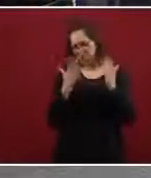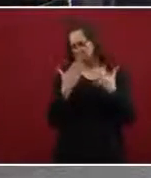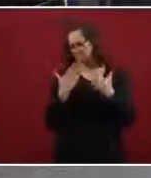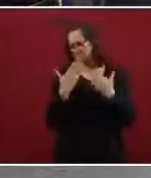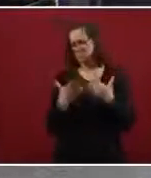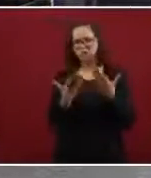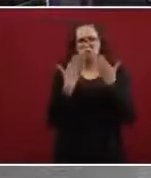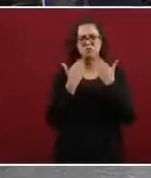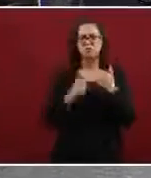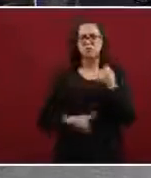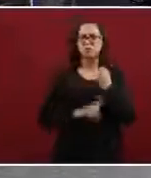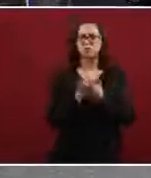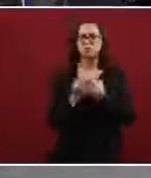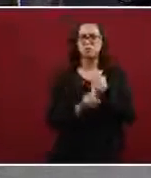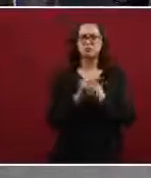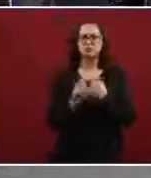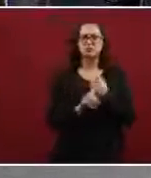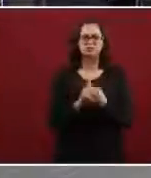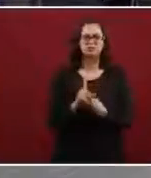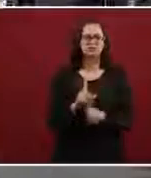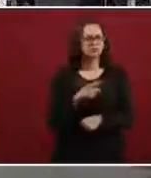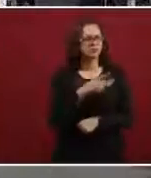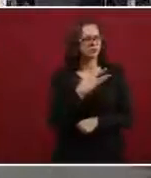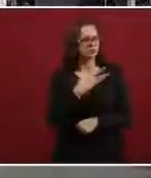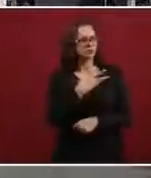problema. A ver si no está la carta ahí.